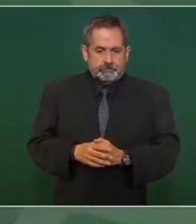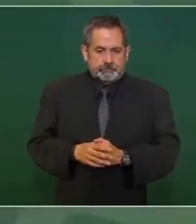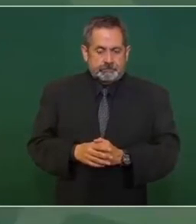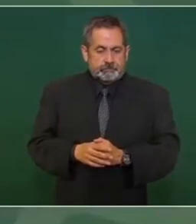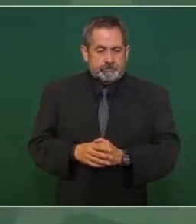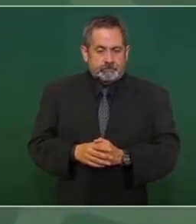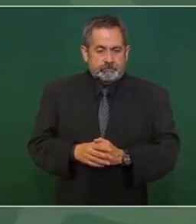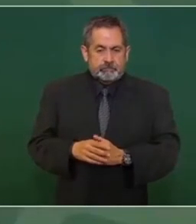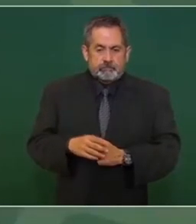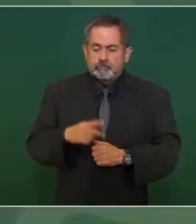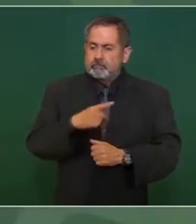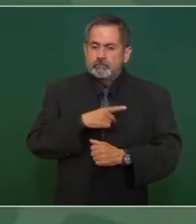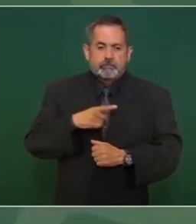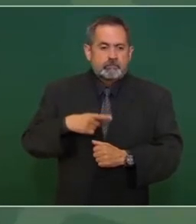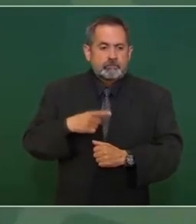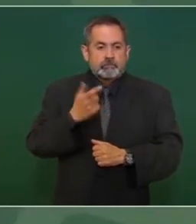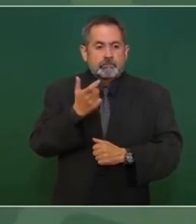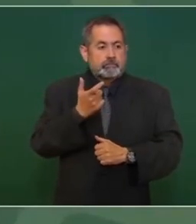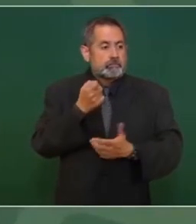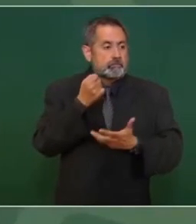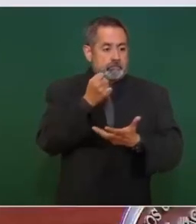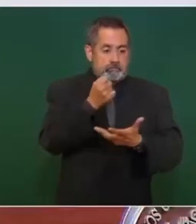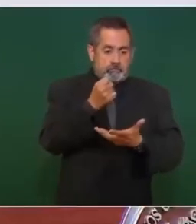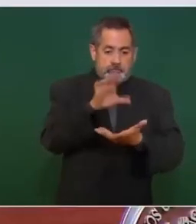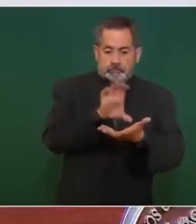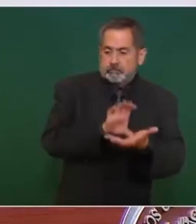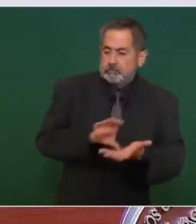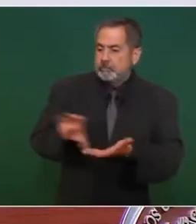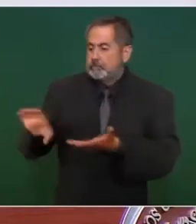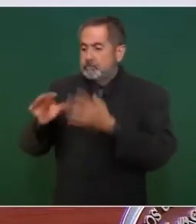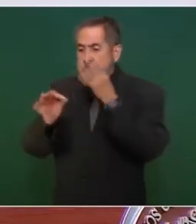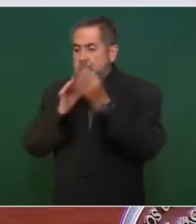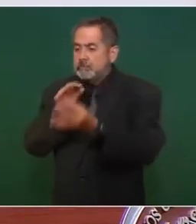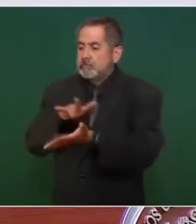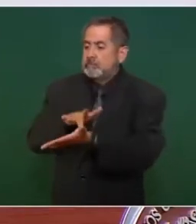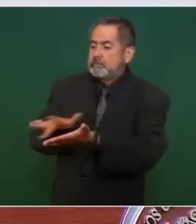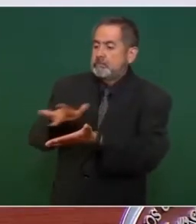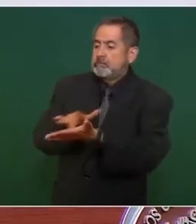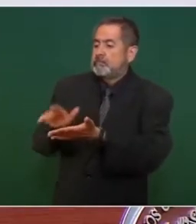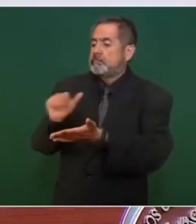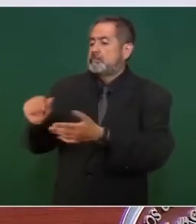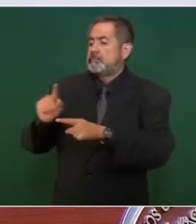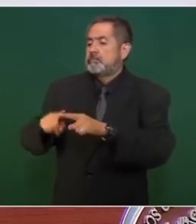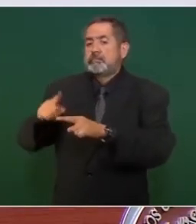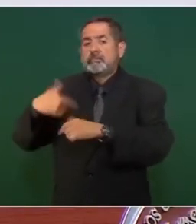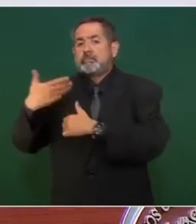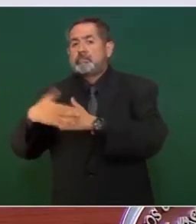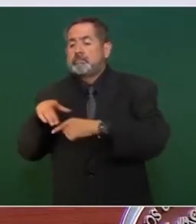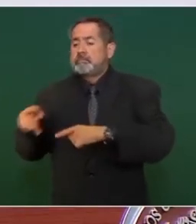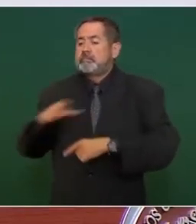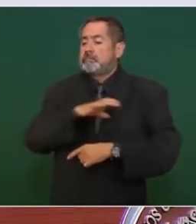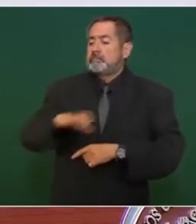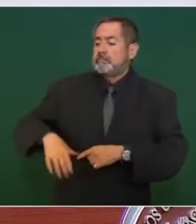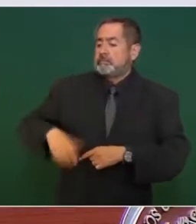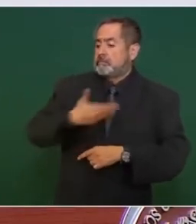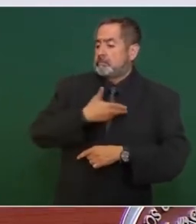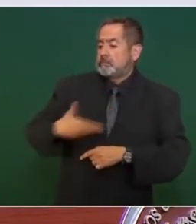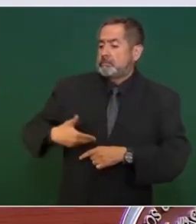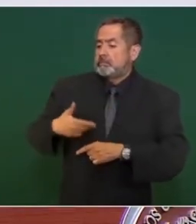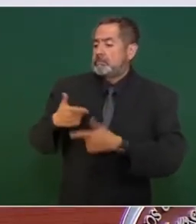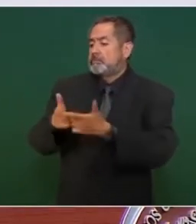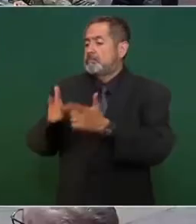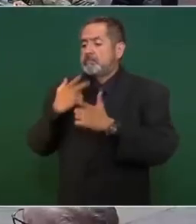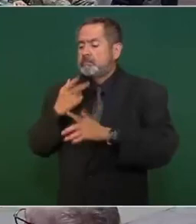no se debe de usar el dinero del presupuesto, que es dinero de todos, para apoyar a ningún candidato y a ningún